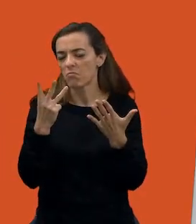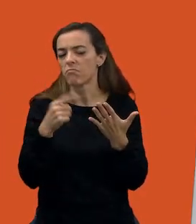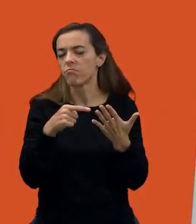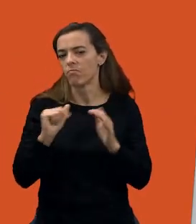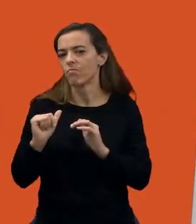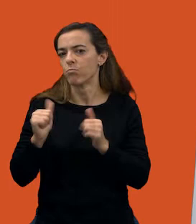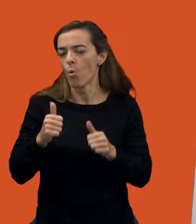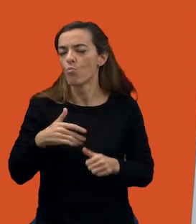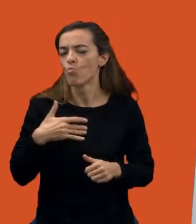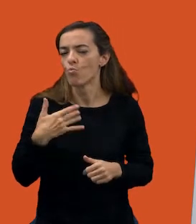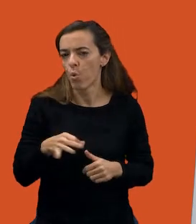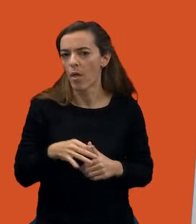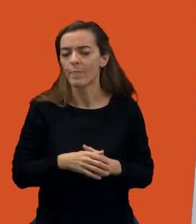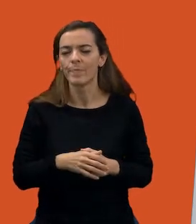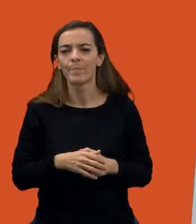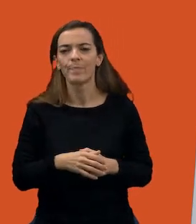de este conjunto de obras,